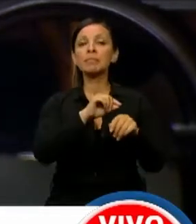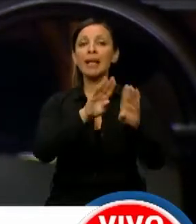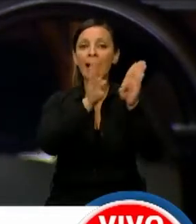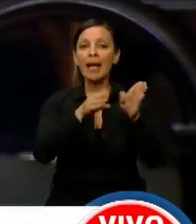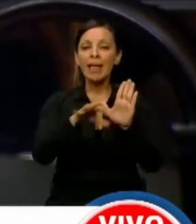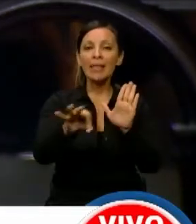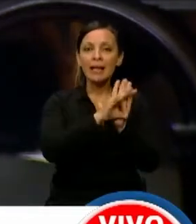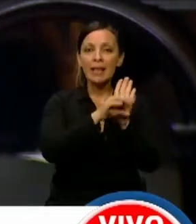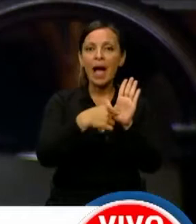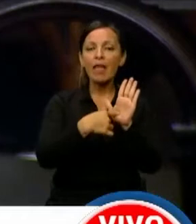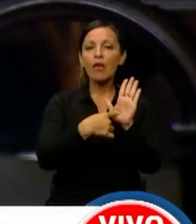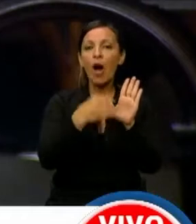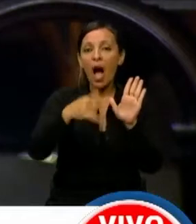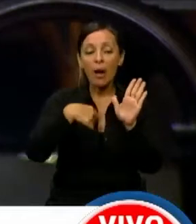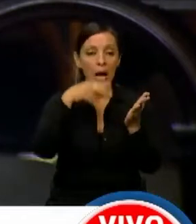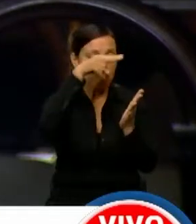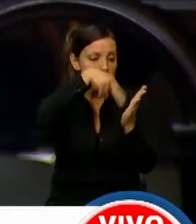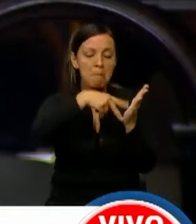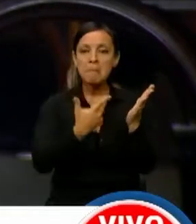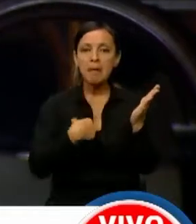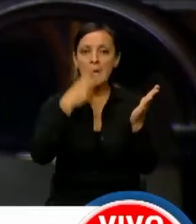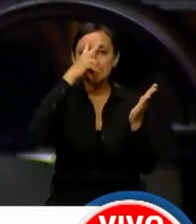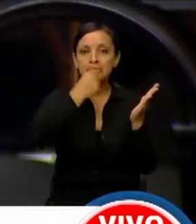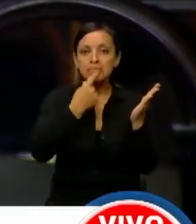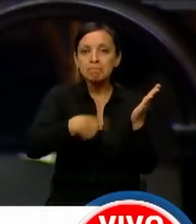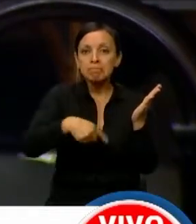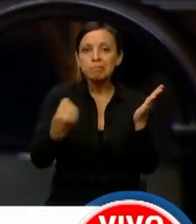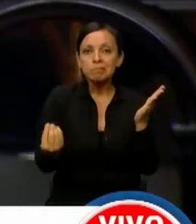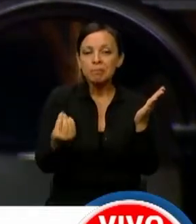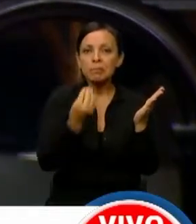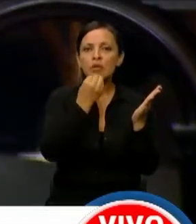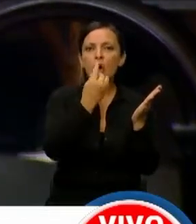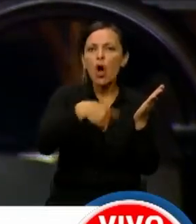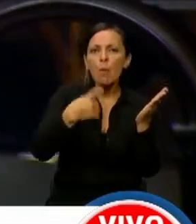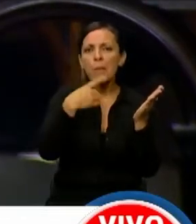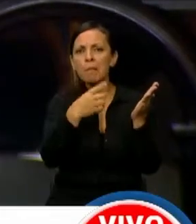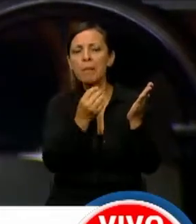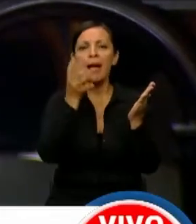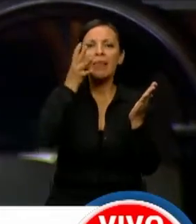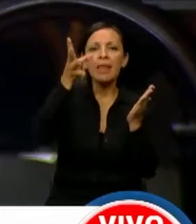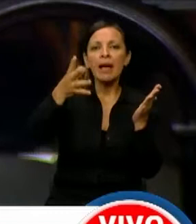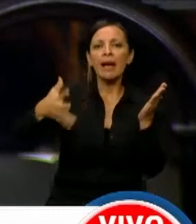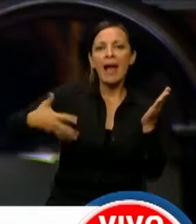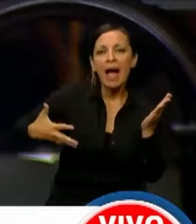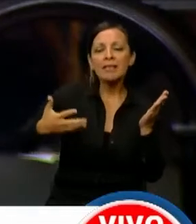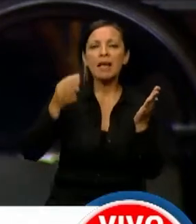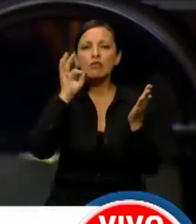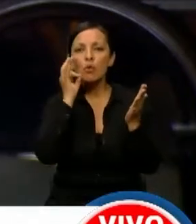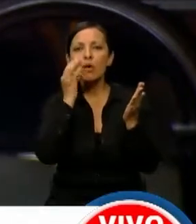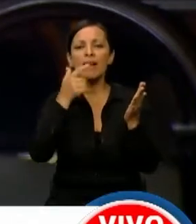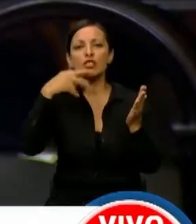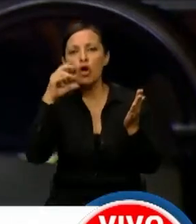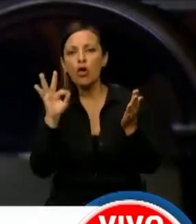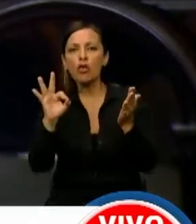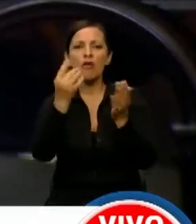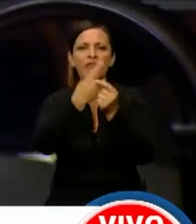tenemos actualmente no nos permite reconocer si los productos que estamos consumiendo tienen exceso en grasas, en azúcares, en